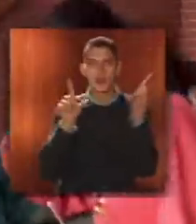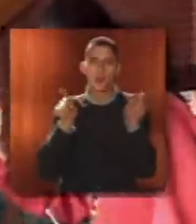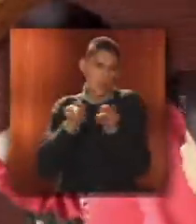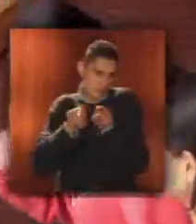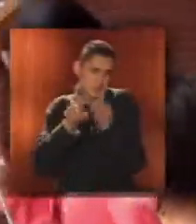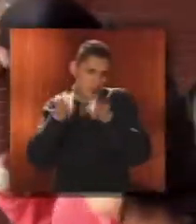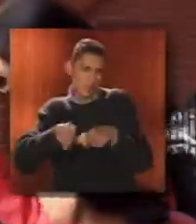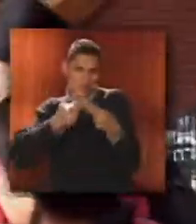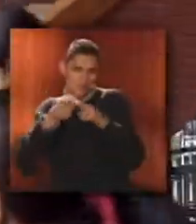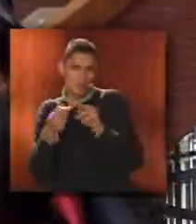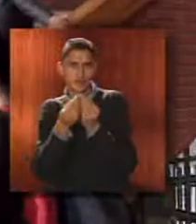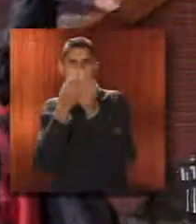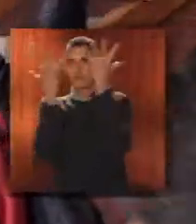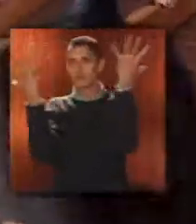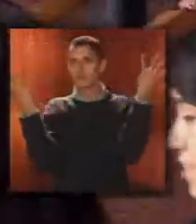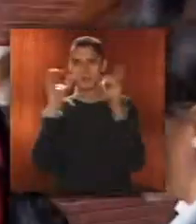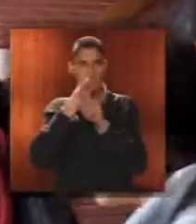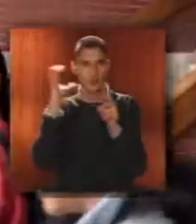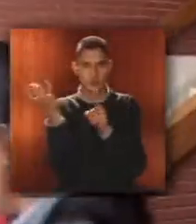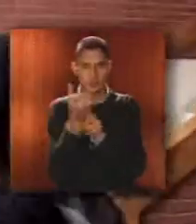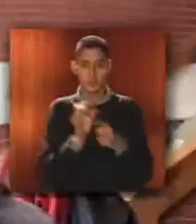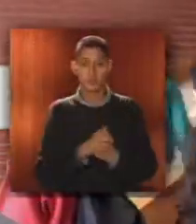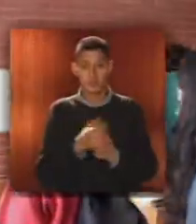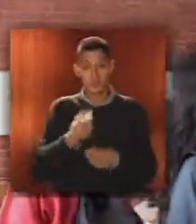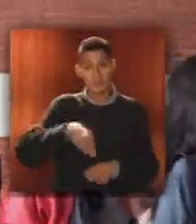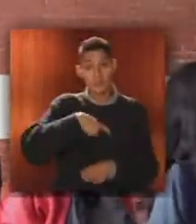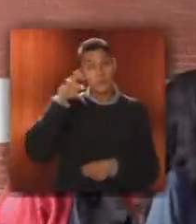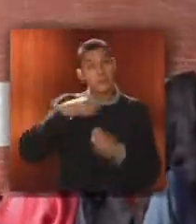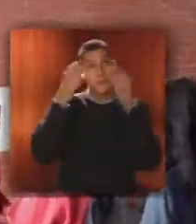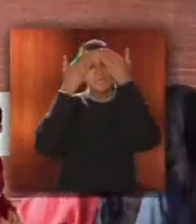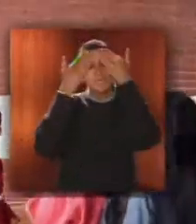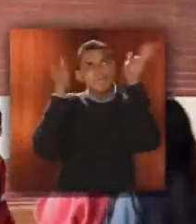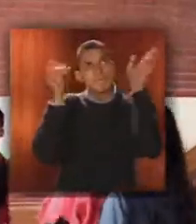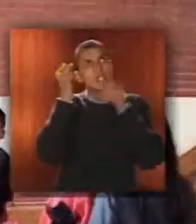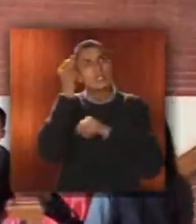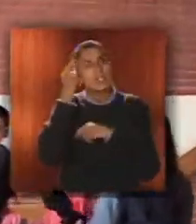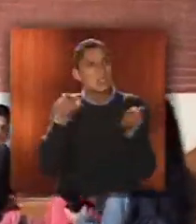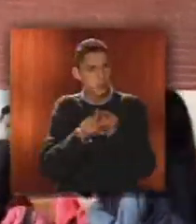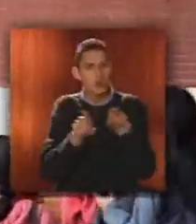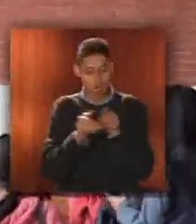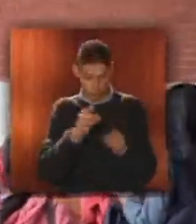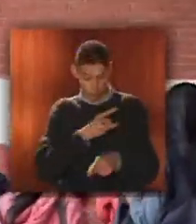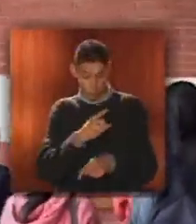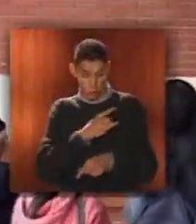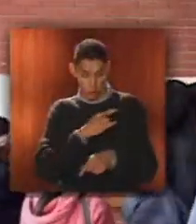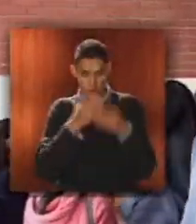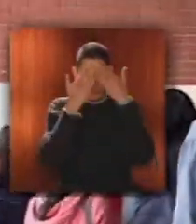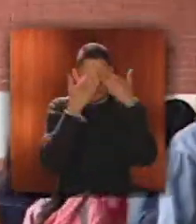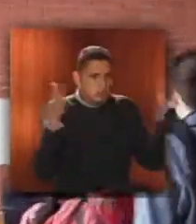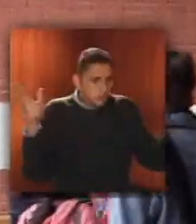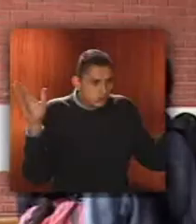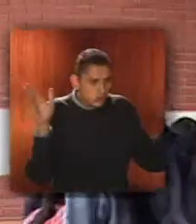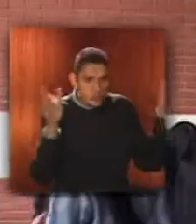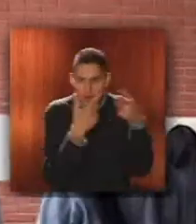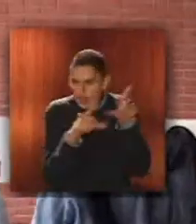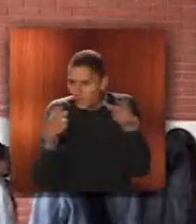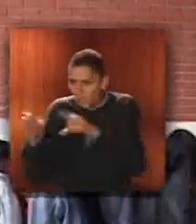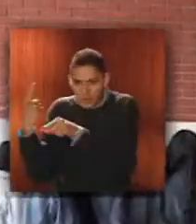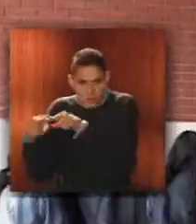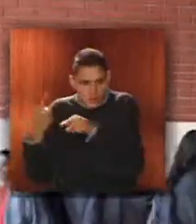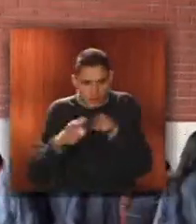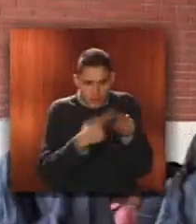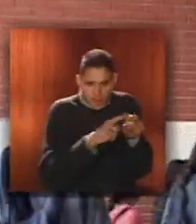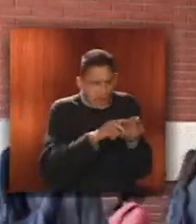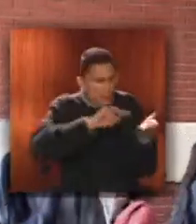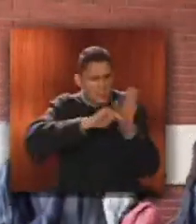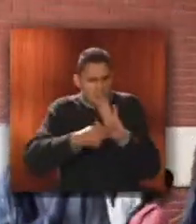del plurilingüismo y del multiculturalismo. Tenemos que comprender que como universidad nos abrimos